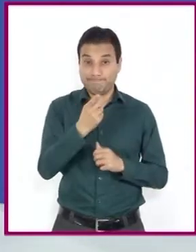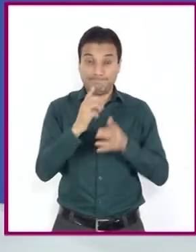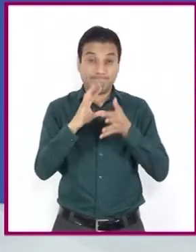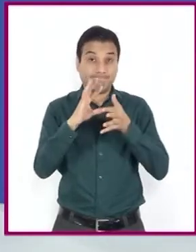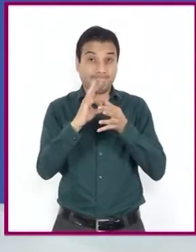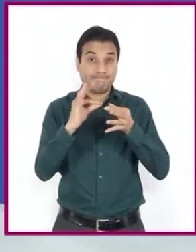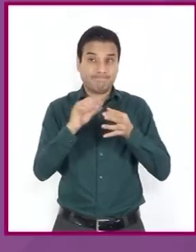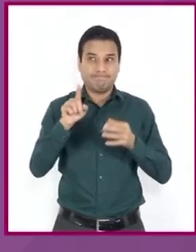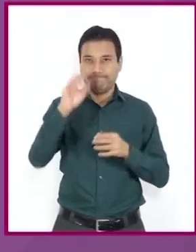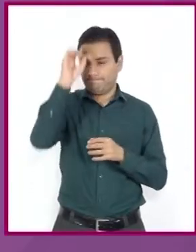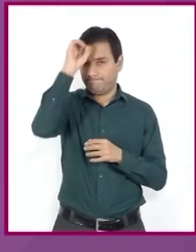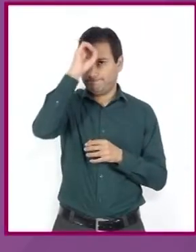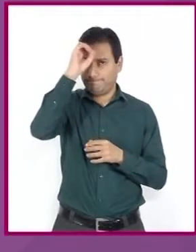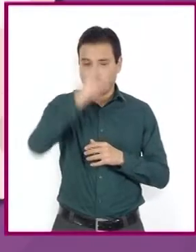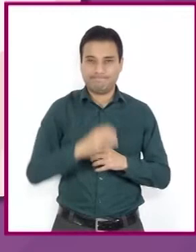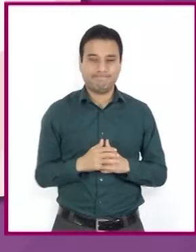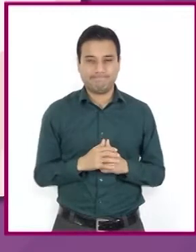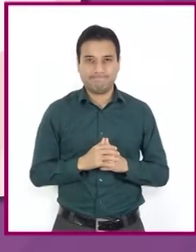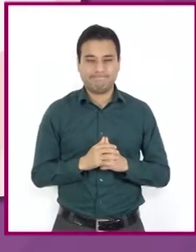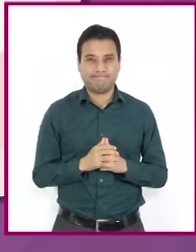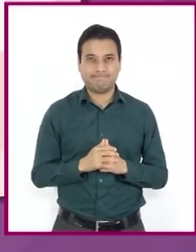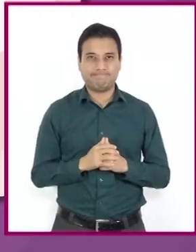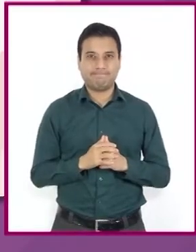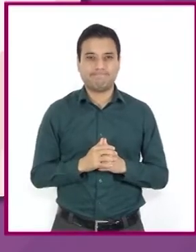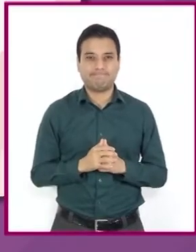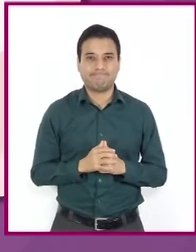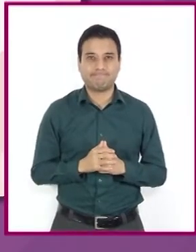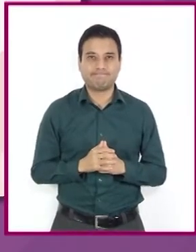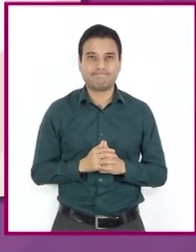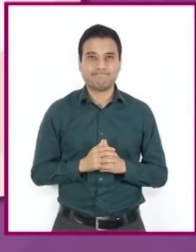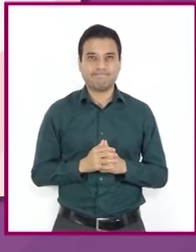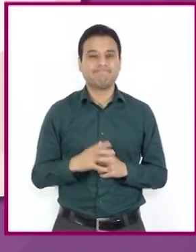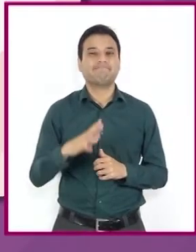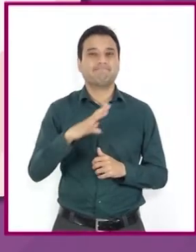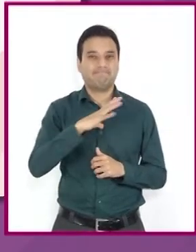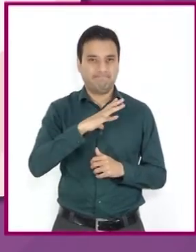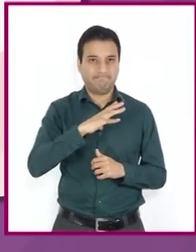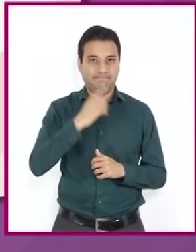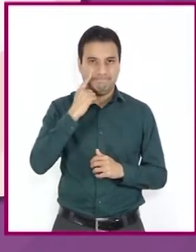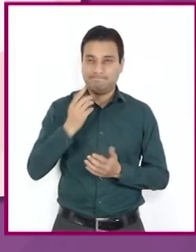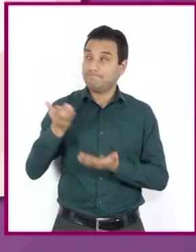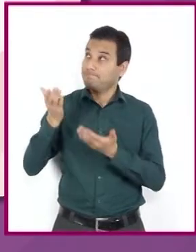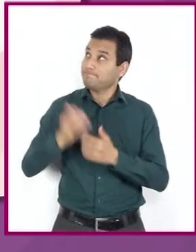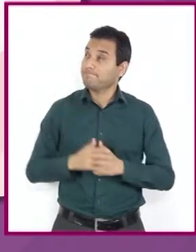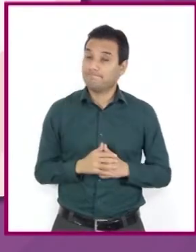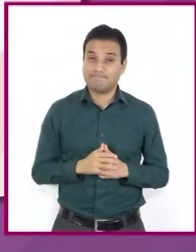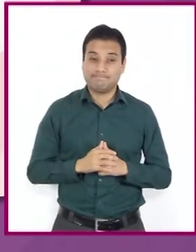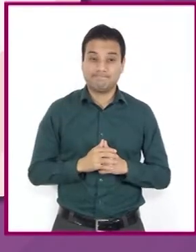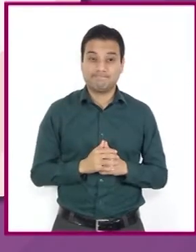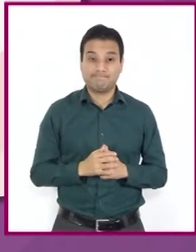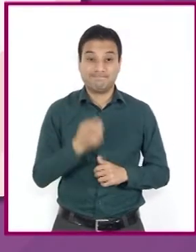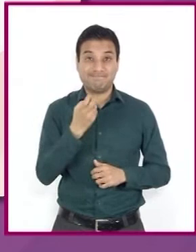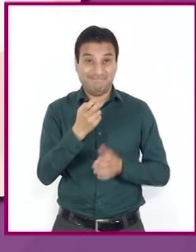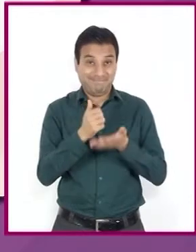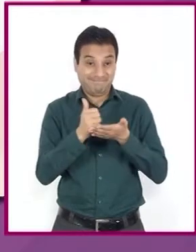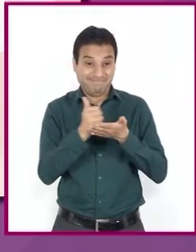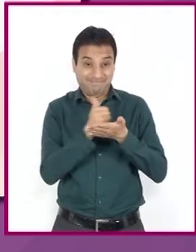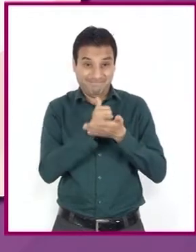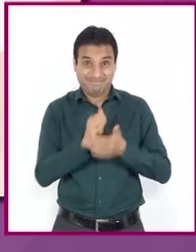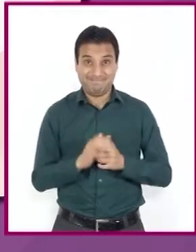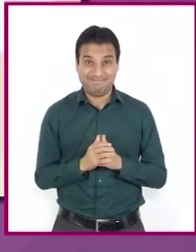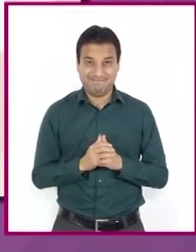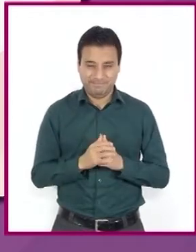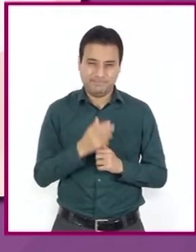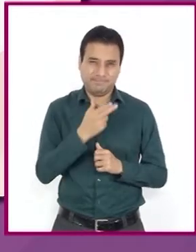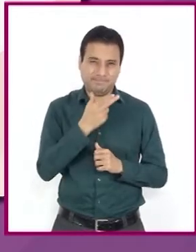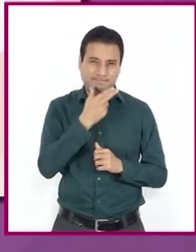postura. Y aquí está en el texto resaltado. A esta postura, que es la que el